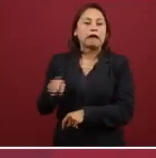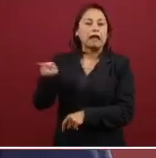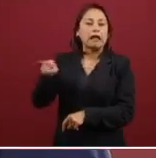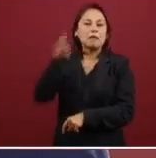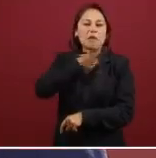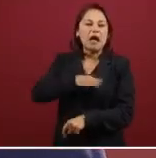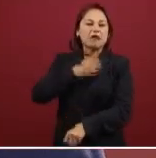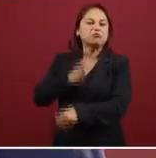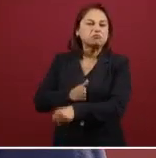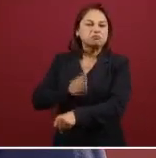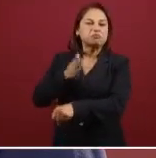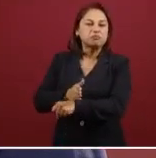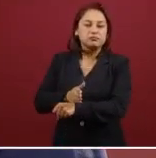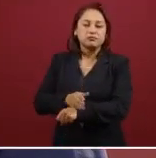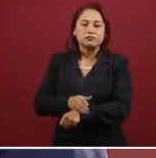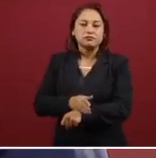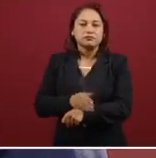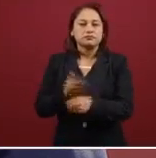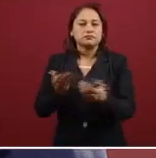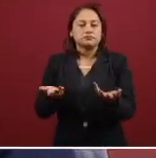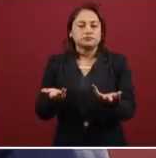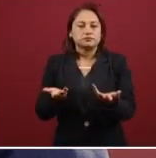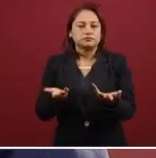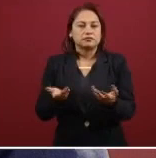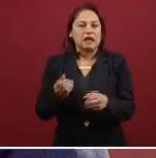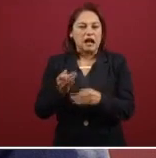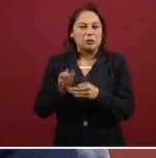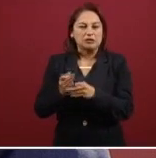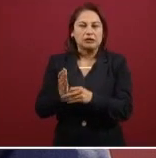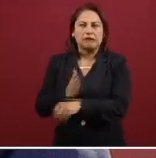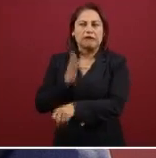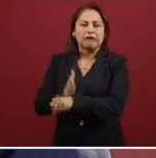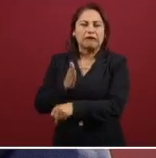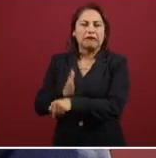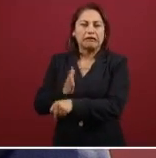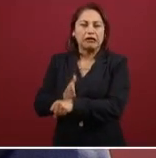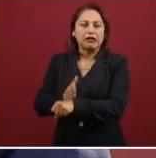condénalo y luego averiguas.